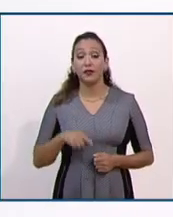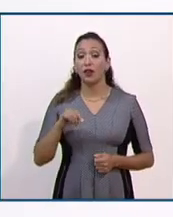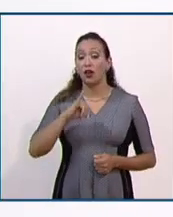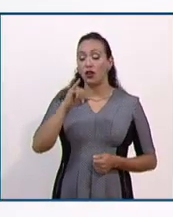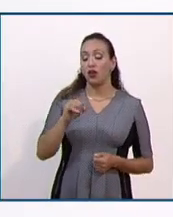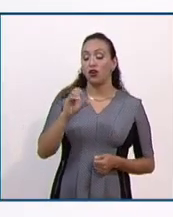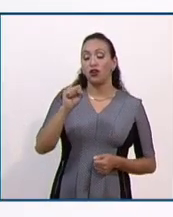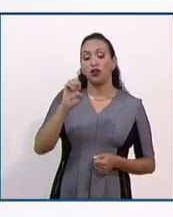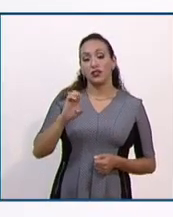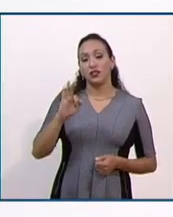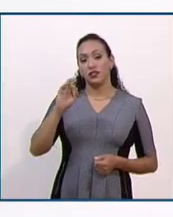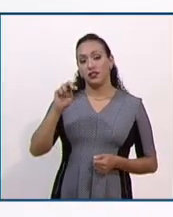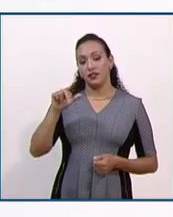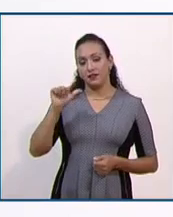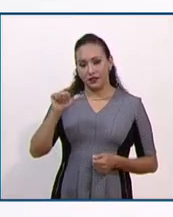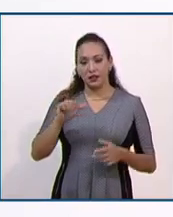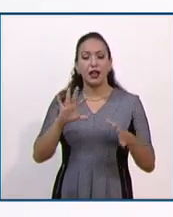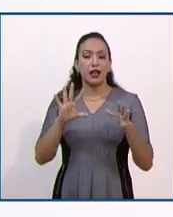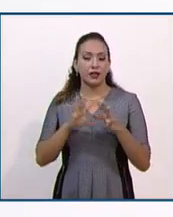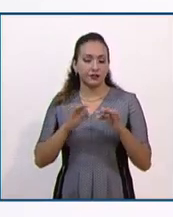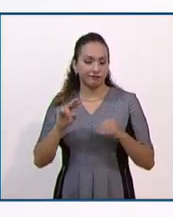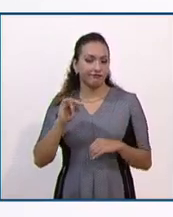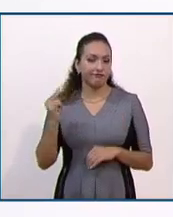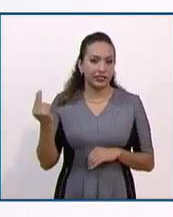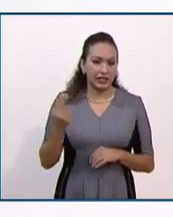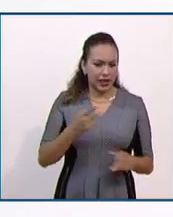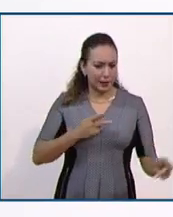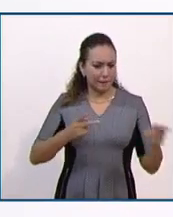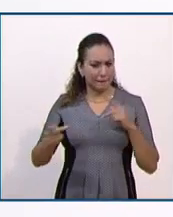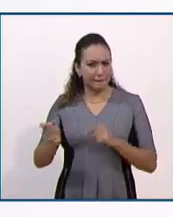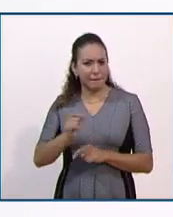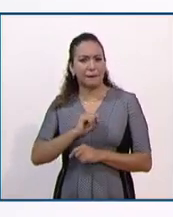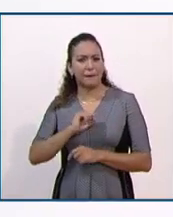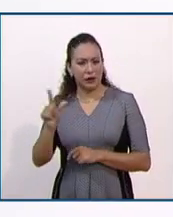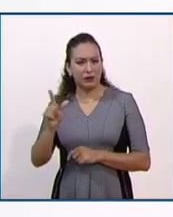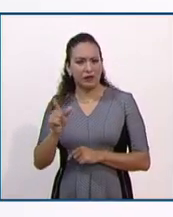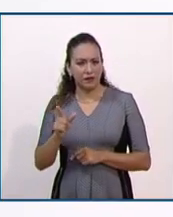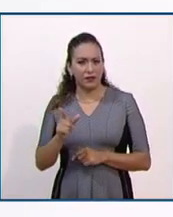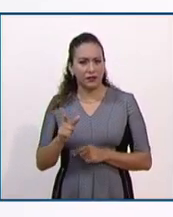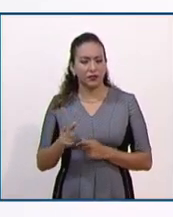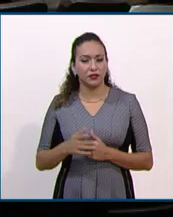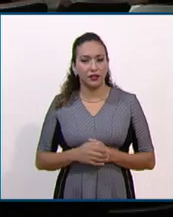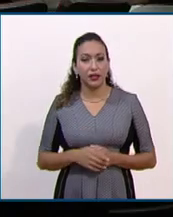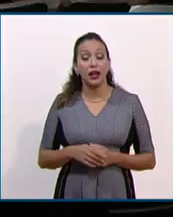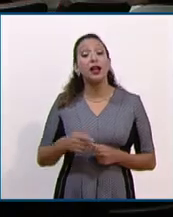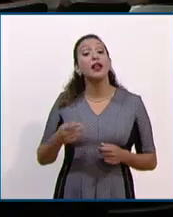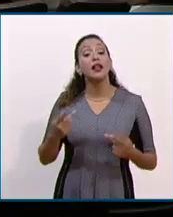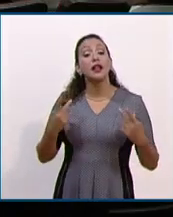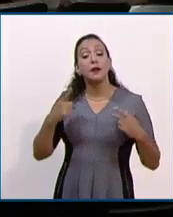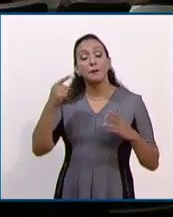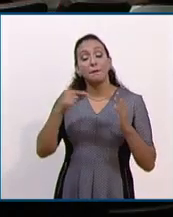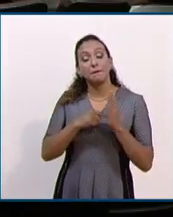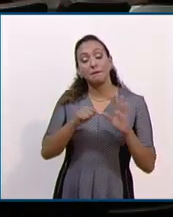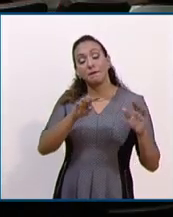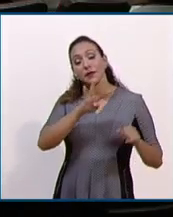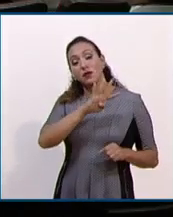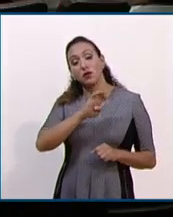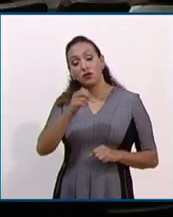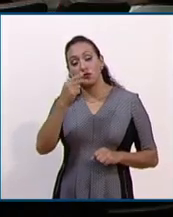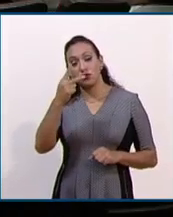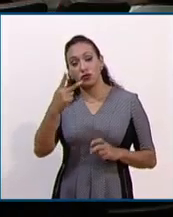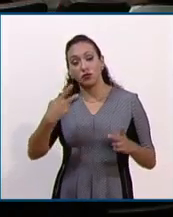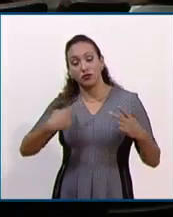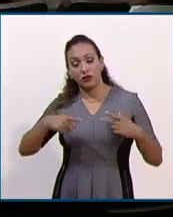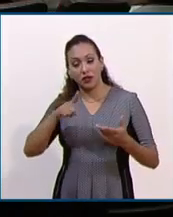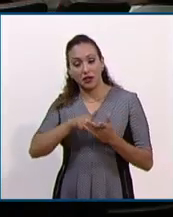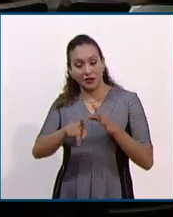Cortés Campos, destacó la necesidad de la preparación académica y profesional de los 1,402 servidores públicos